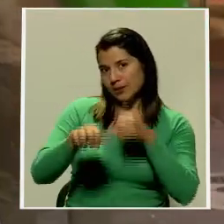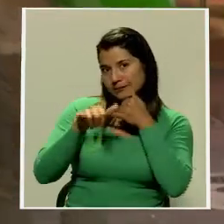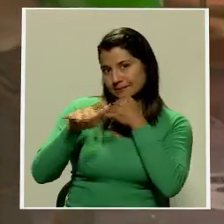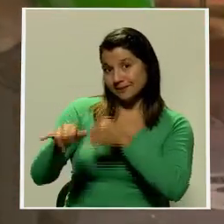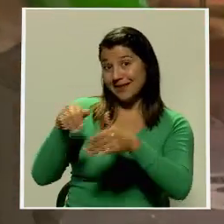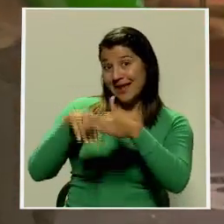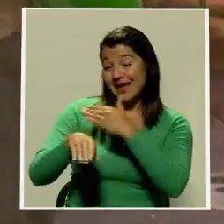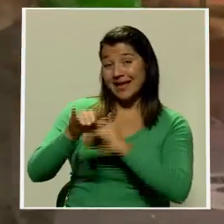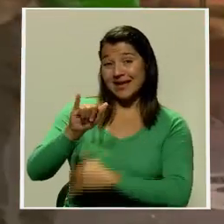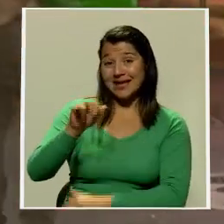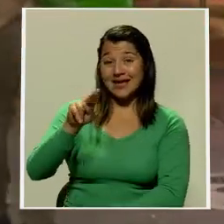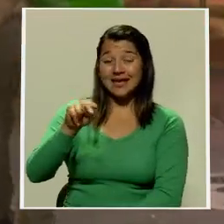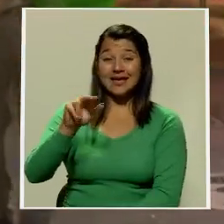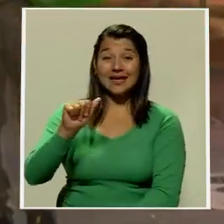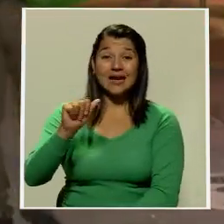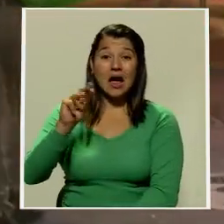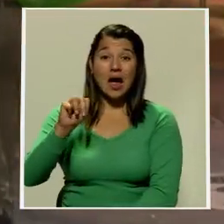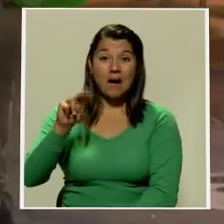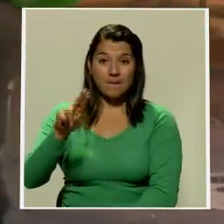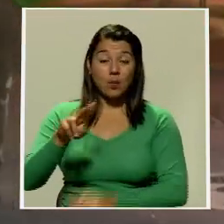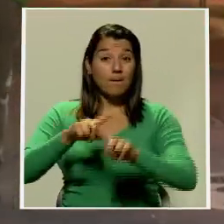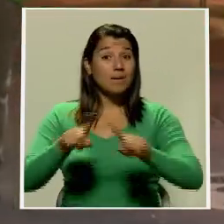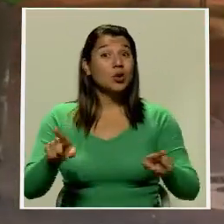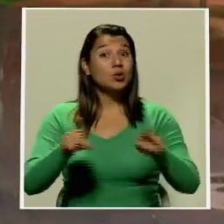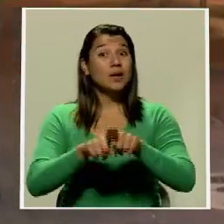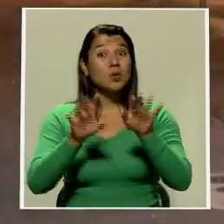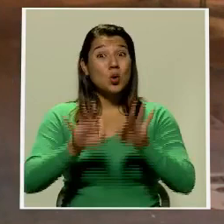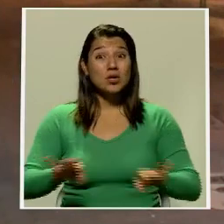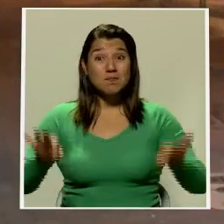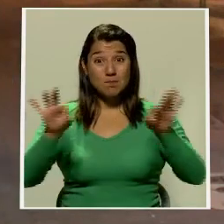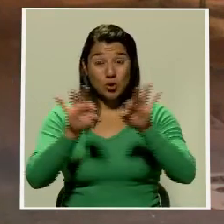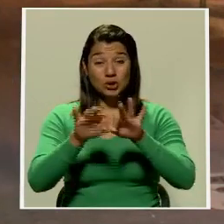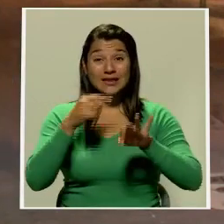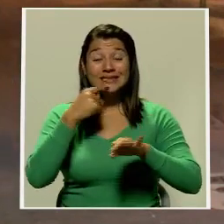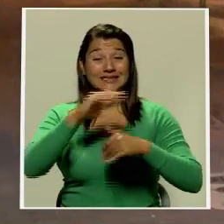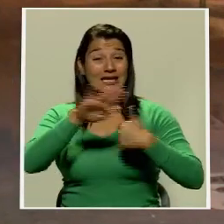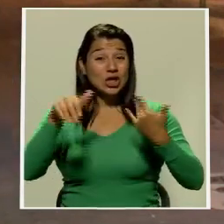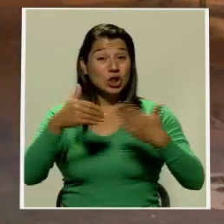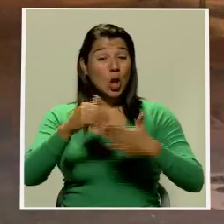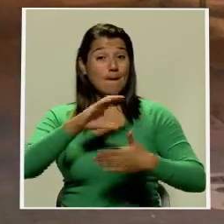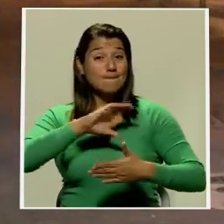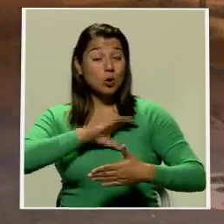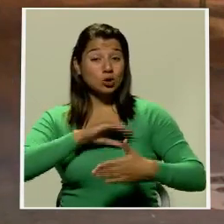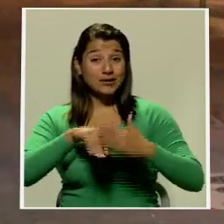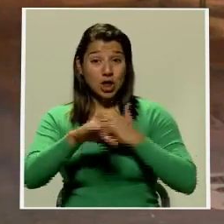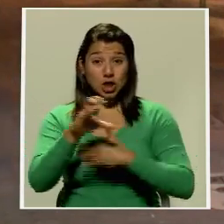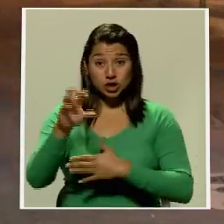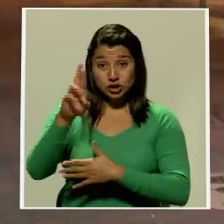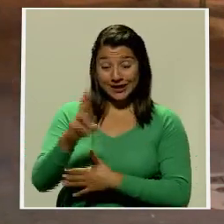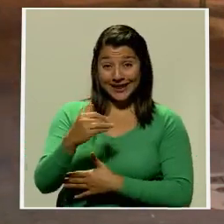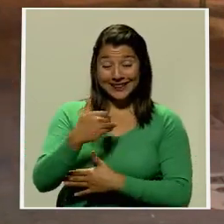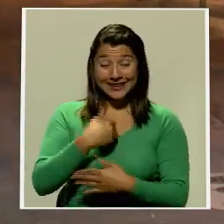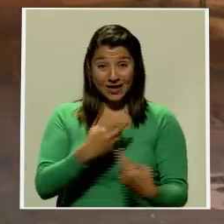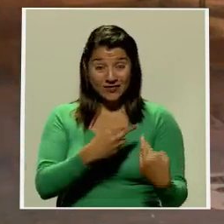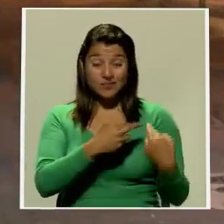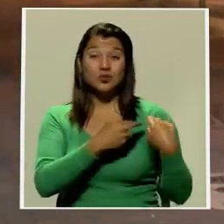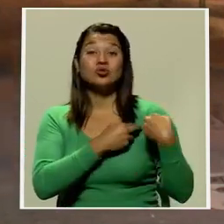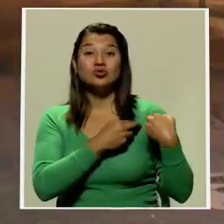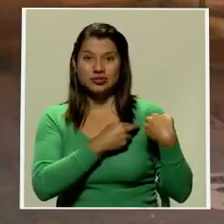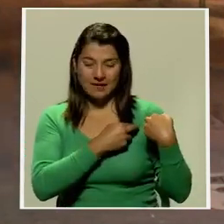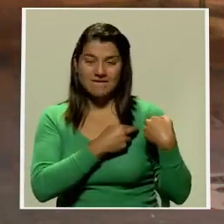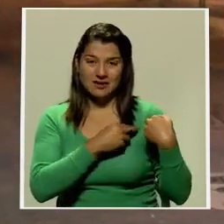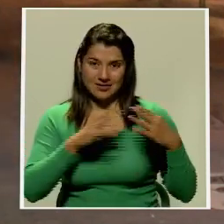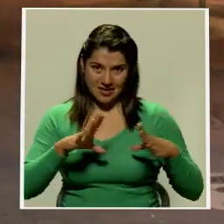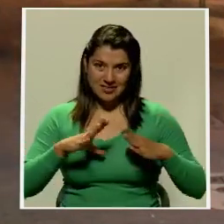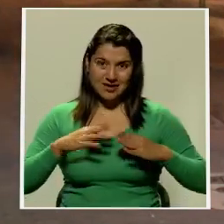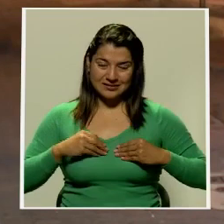INAMU. Pero también importante decir que todo policía en el país tiene el deber de recibir este tipo de reportes y